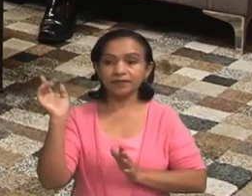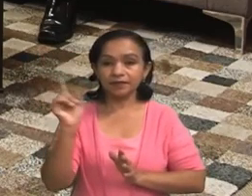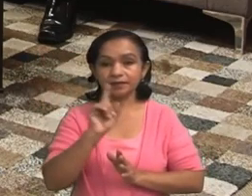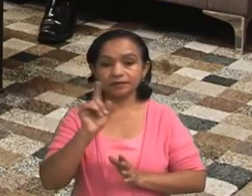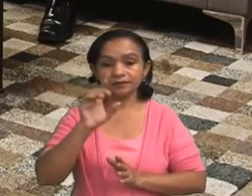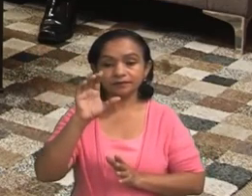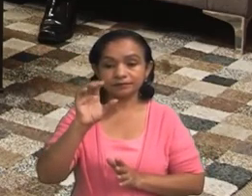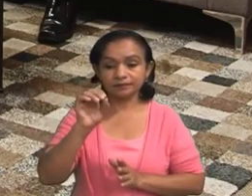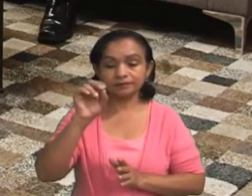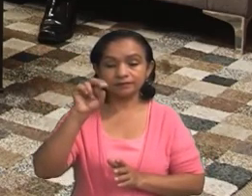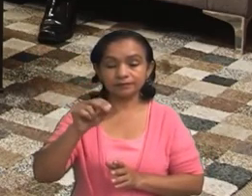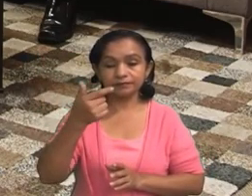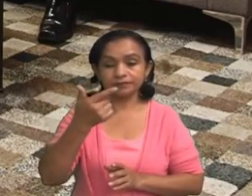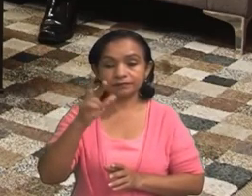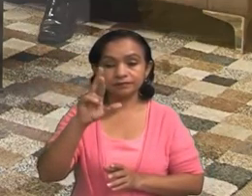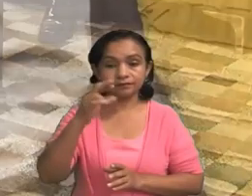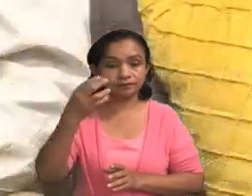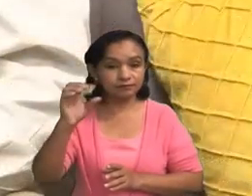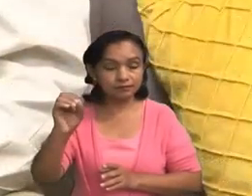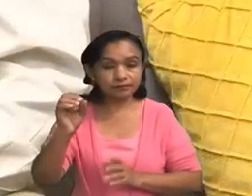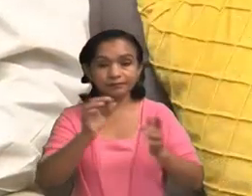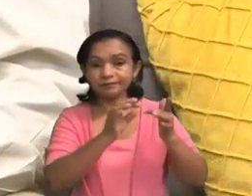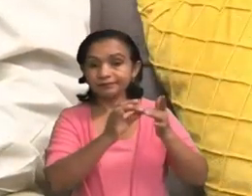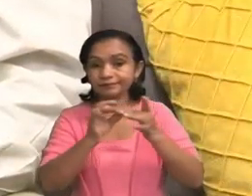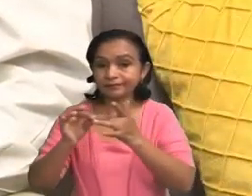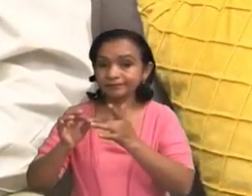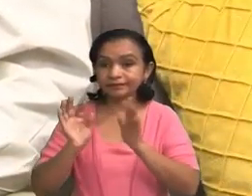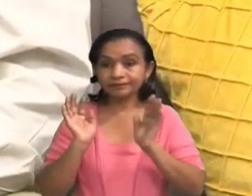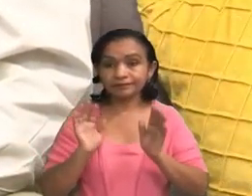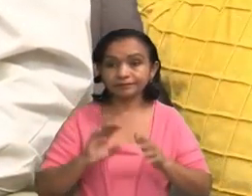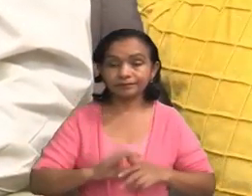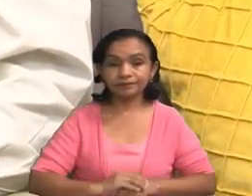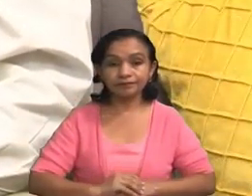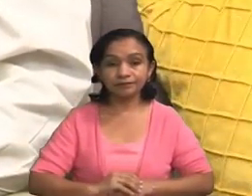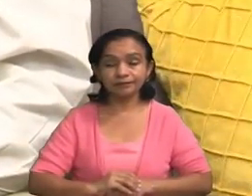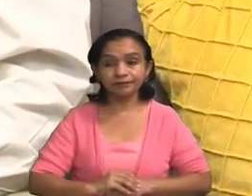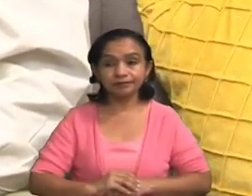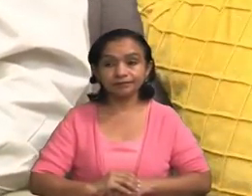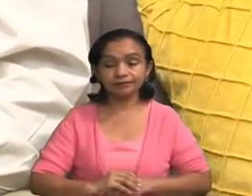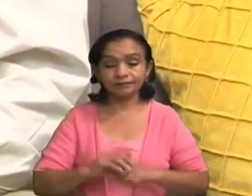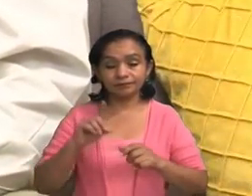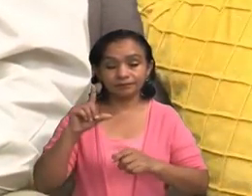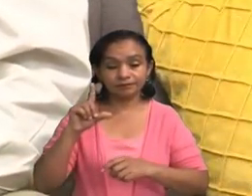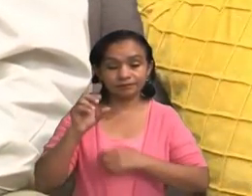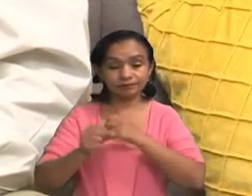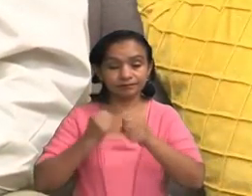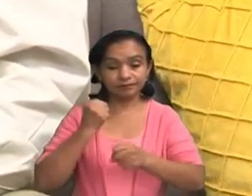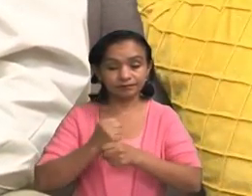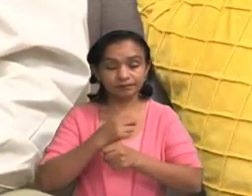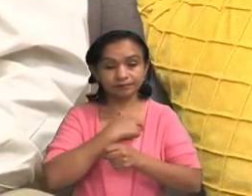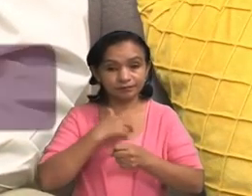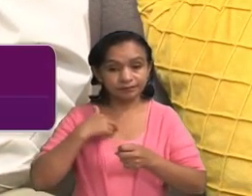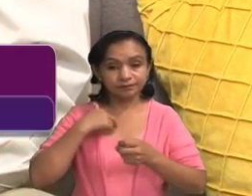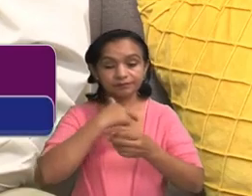congreso por eso ha sido muy especial, digamos, en estos 10 años de estarlo